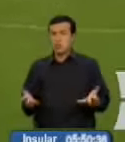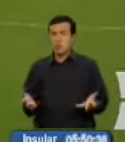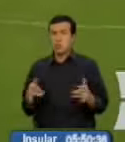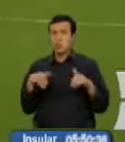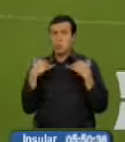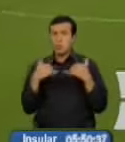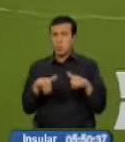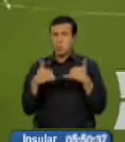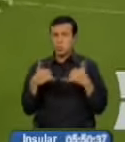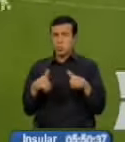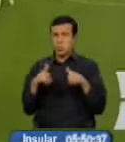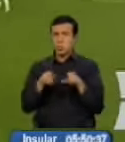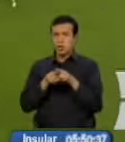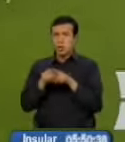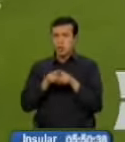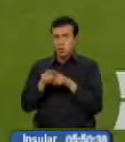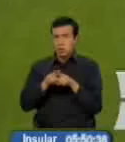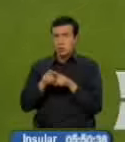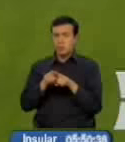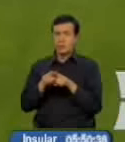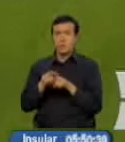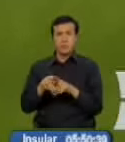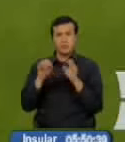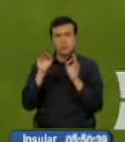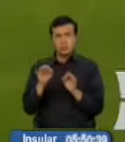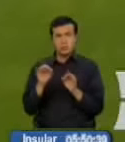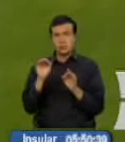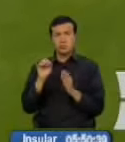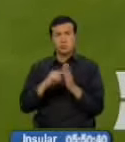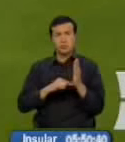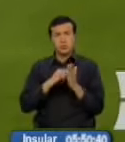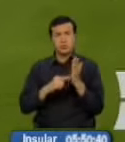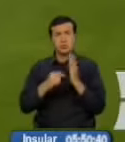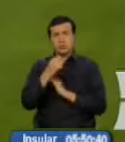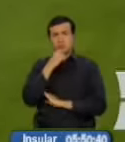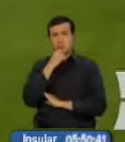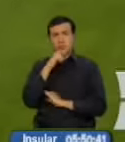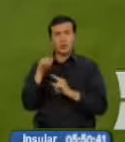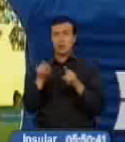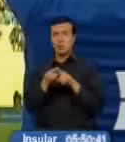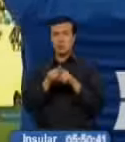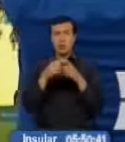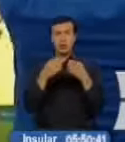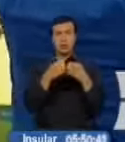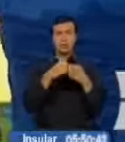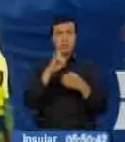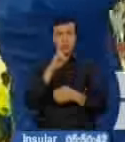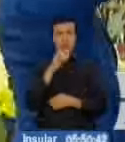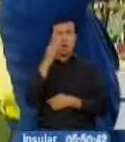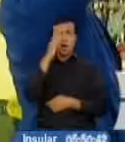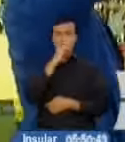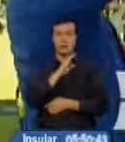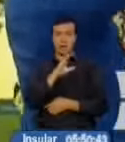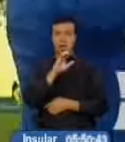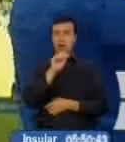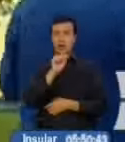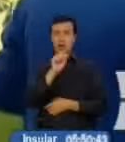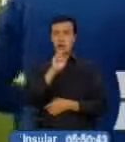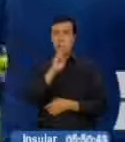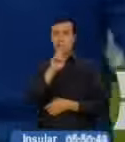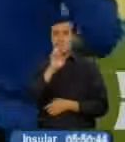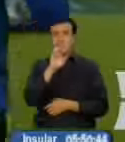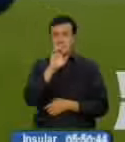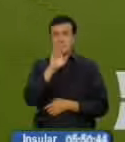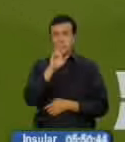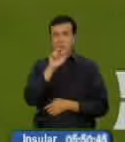jugar en la eliminatoria o jugar un partido oficial. Una situación que le ocurrió a la misma selección de Bolivia con Cabrera. Ustedes recordarán aquel